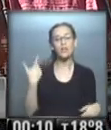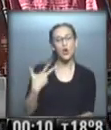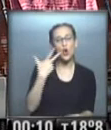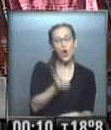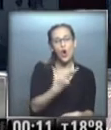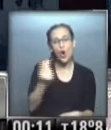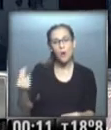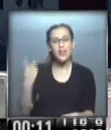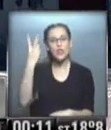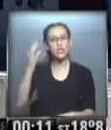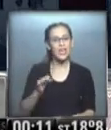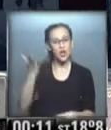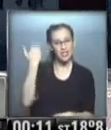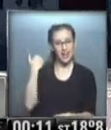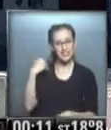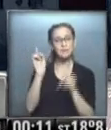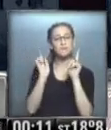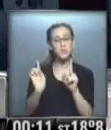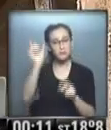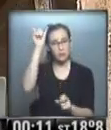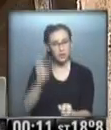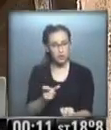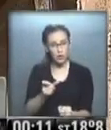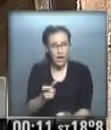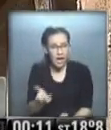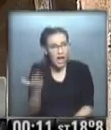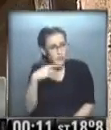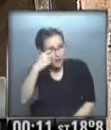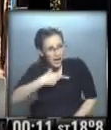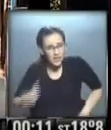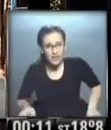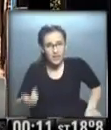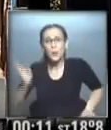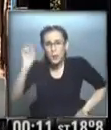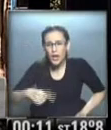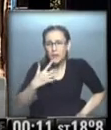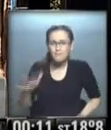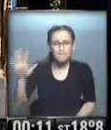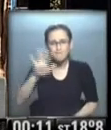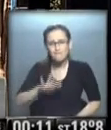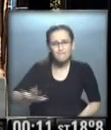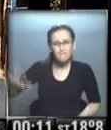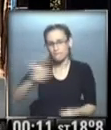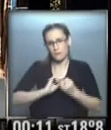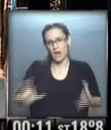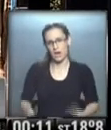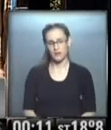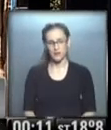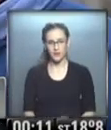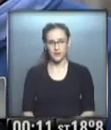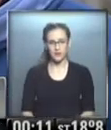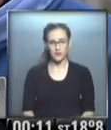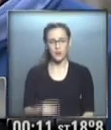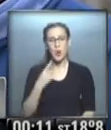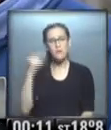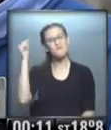dos últimos años por la misma persona, lo que despierta ciertas sospechas entre los afectados. Yo creo que no puede haber una